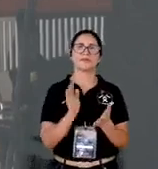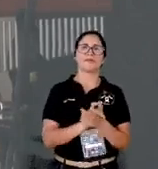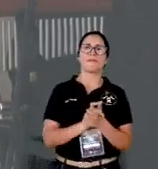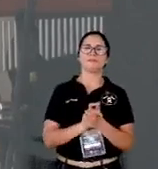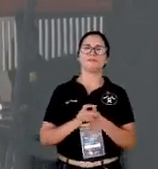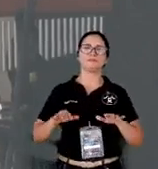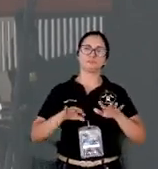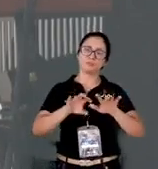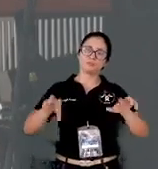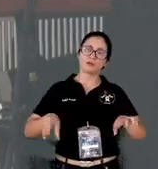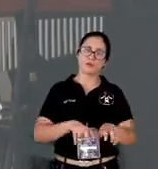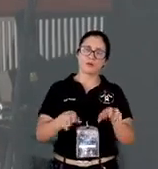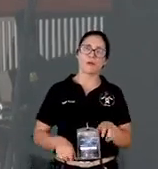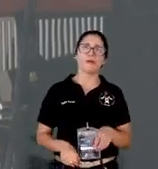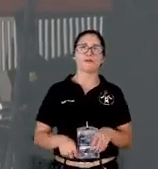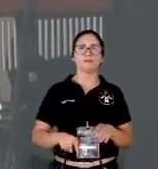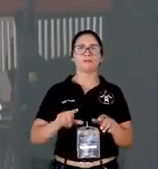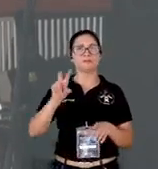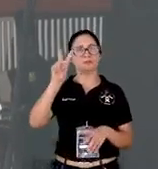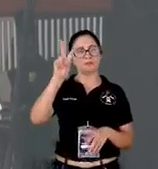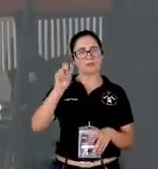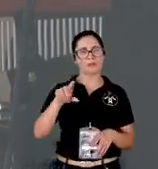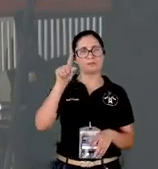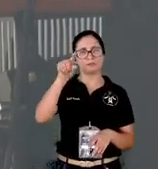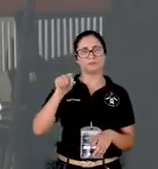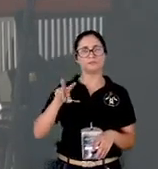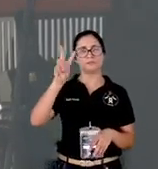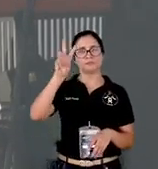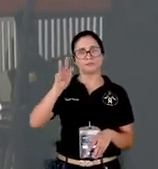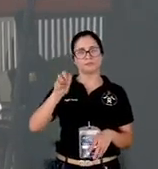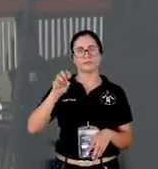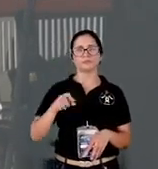Hechos 9:36 dice la palabra del Señor: